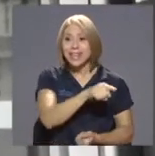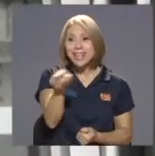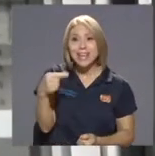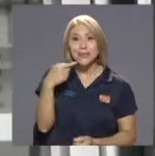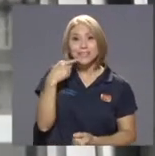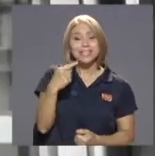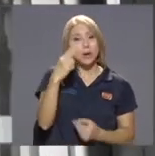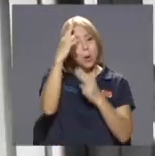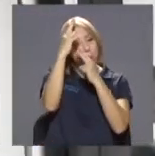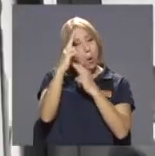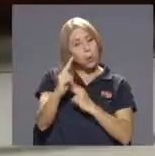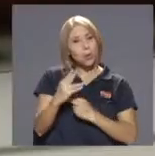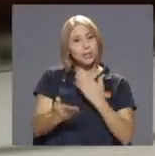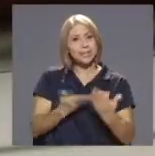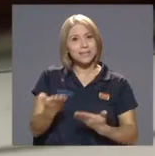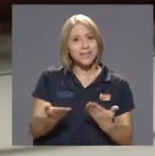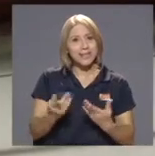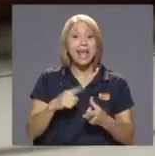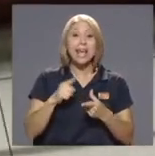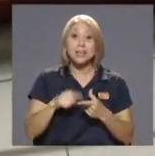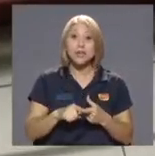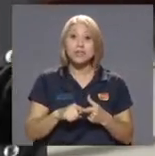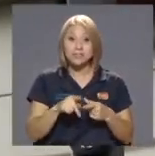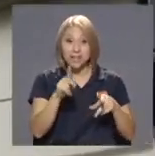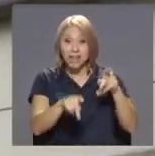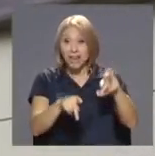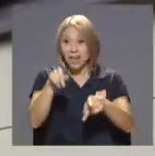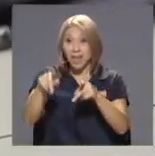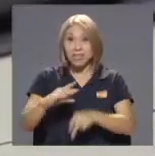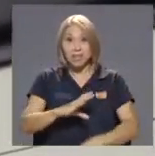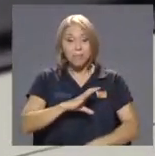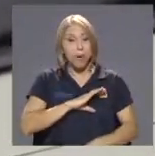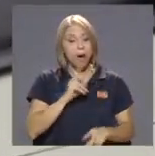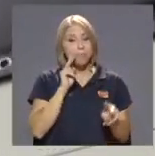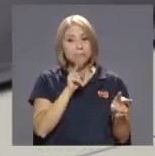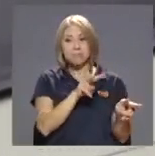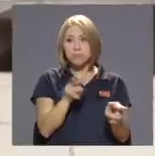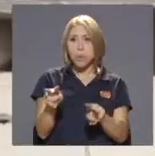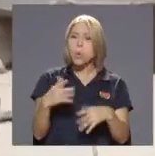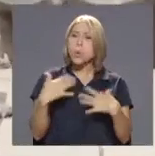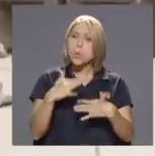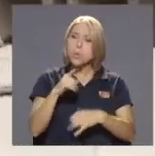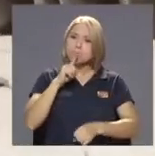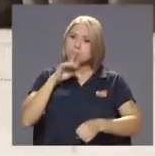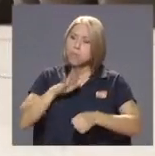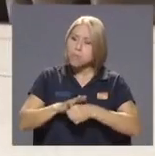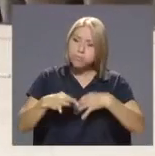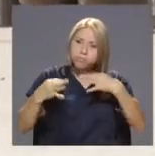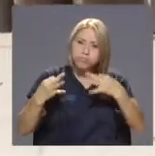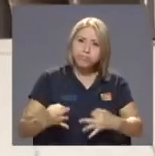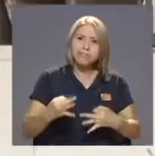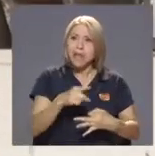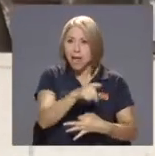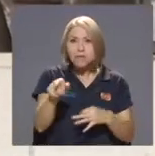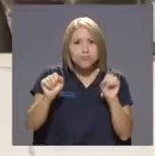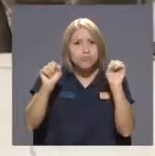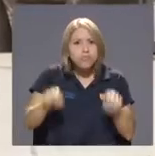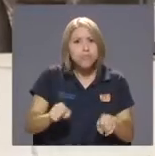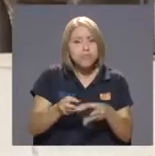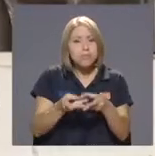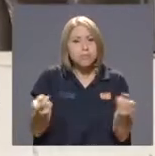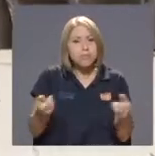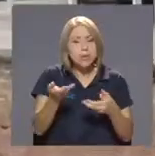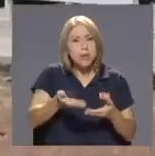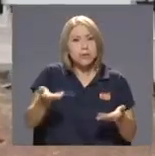tienen. Entonces, puedo decir que la gente que nos hemos encontrado es una gente altamente comprometida, altamente efectiva para resolver las cosas, y me parece